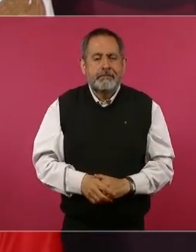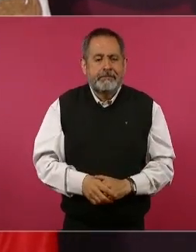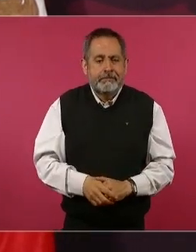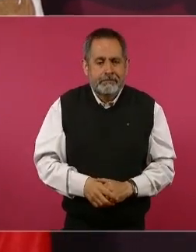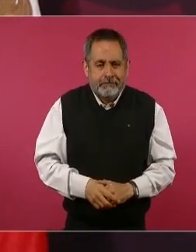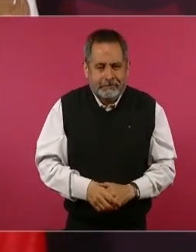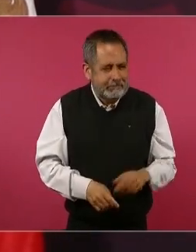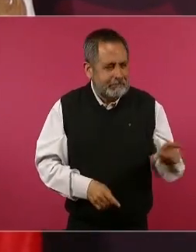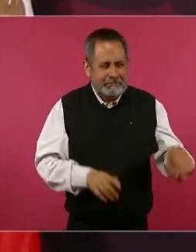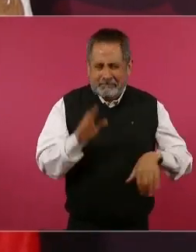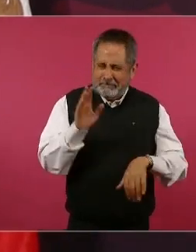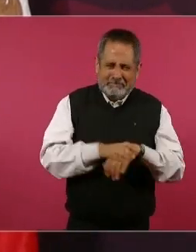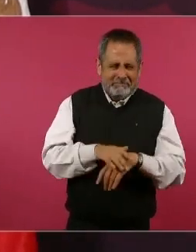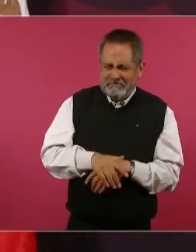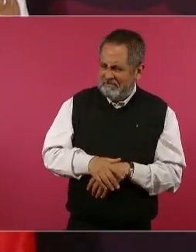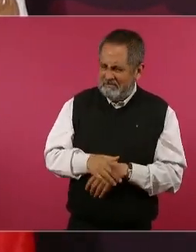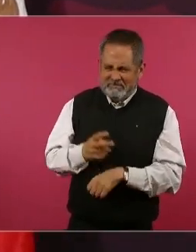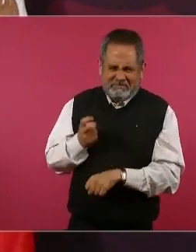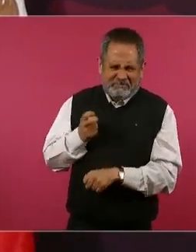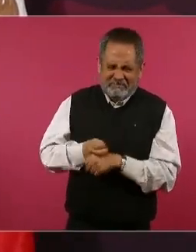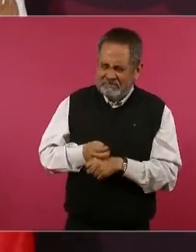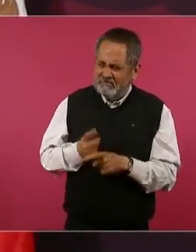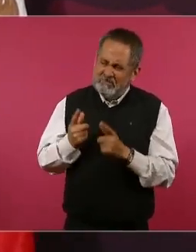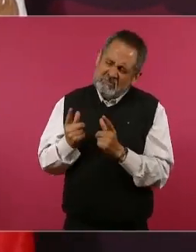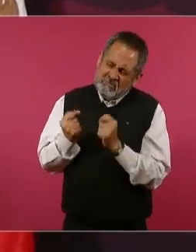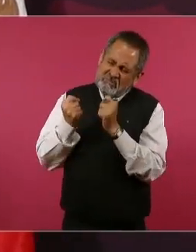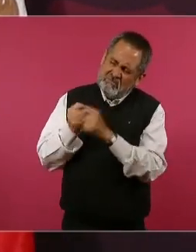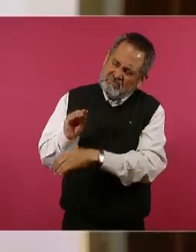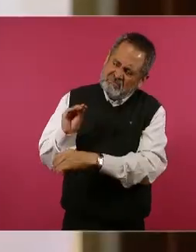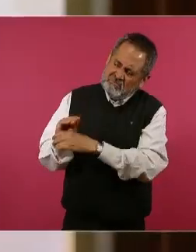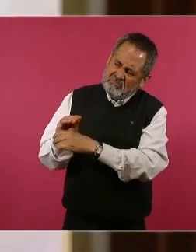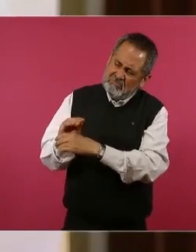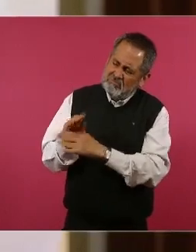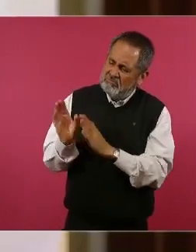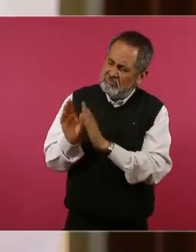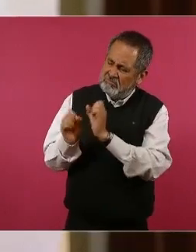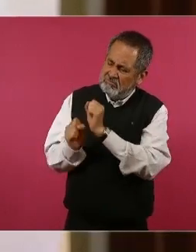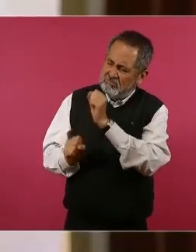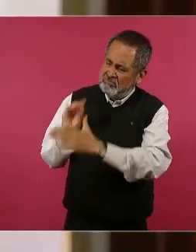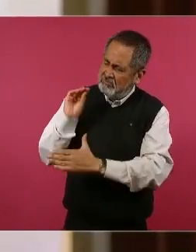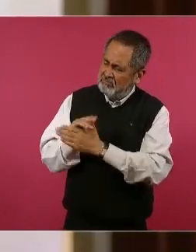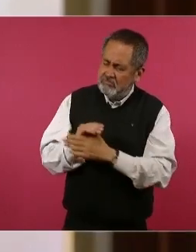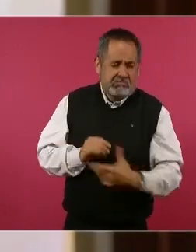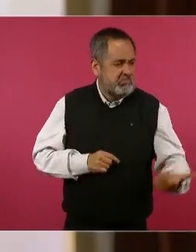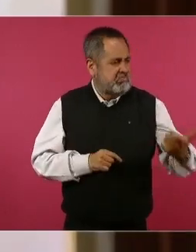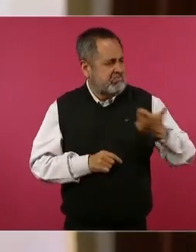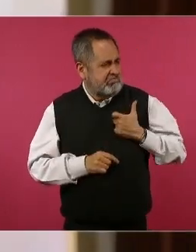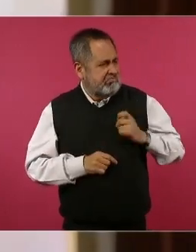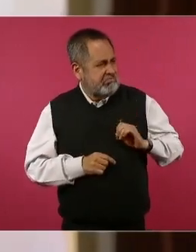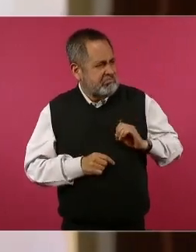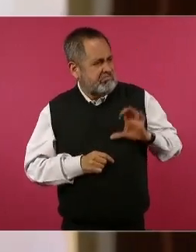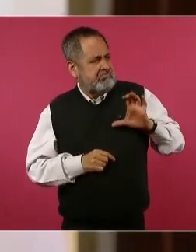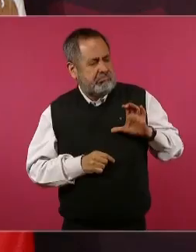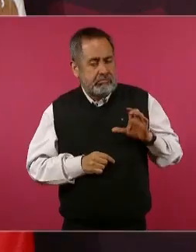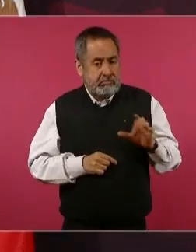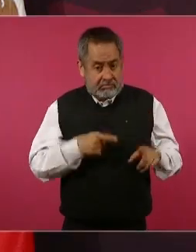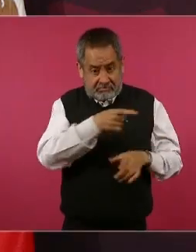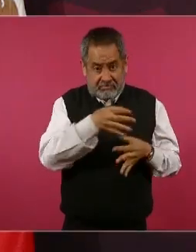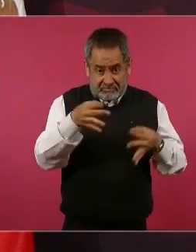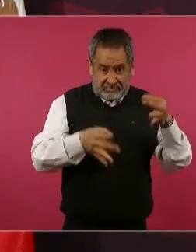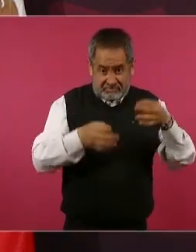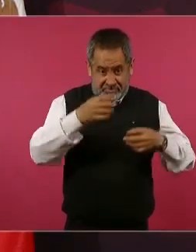cuando es de los más tenaces violadores de la Constitución, el